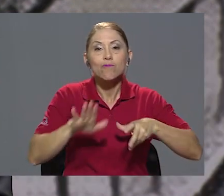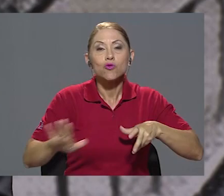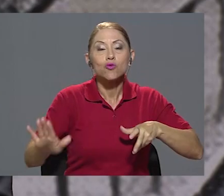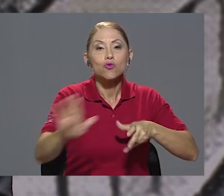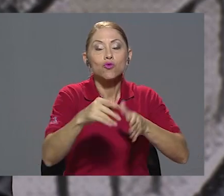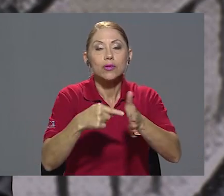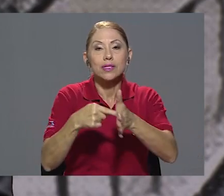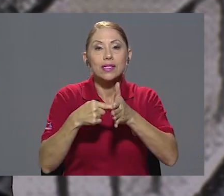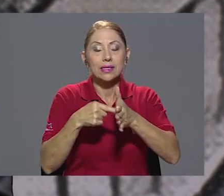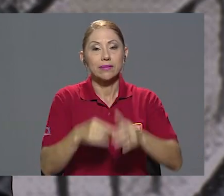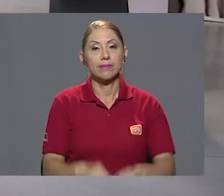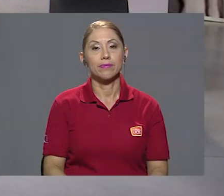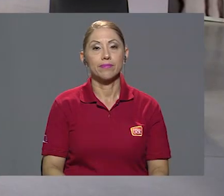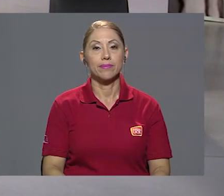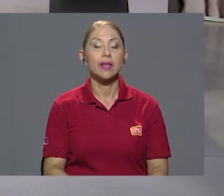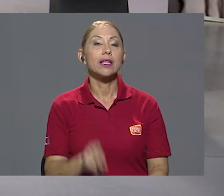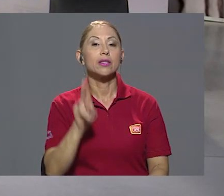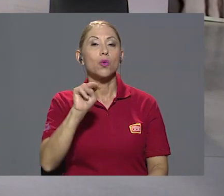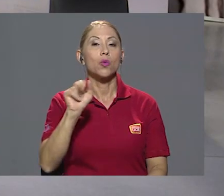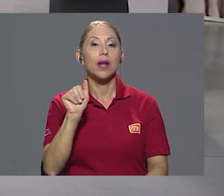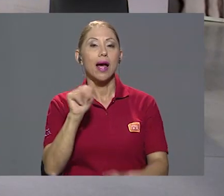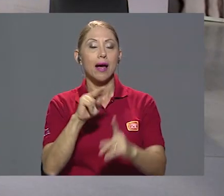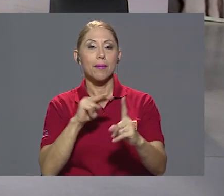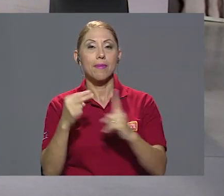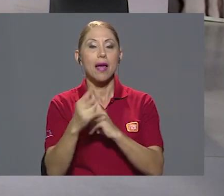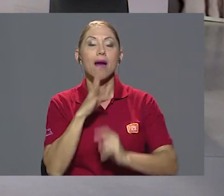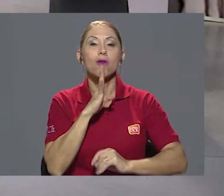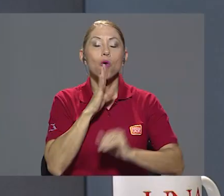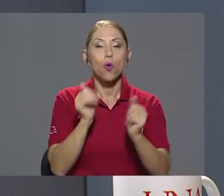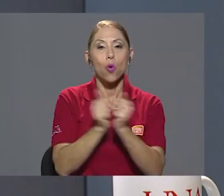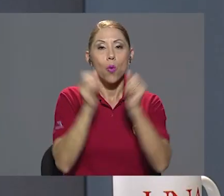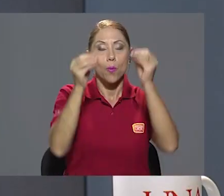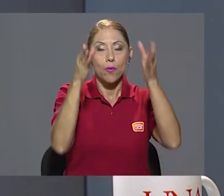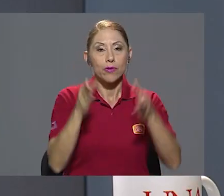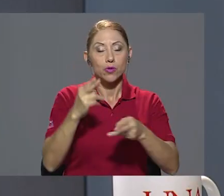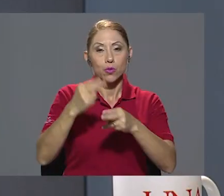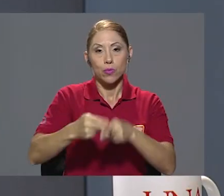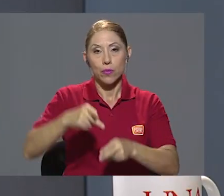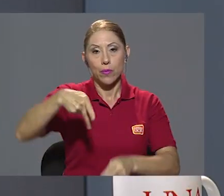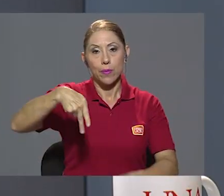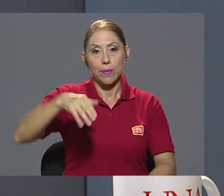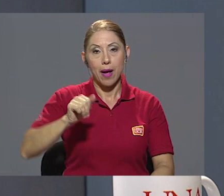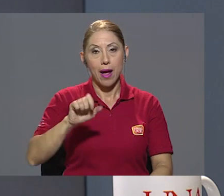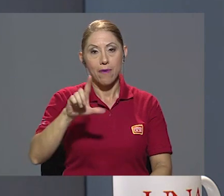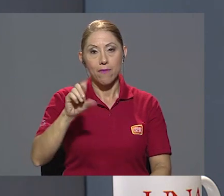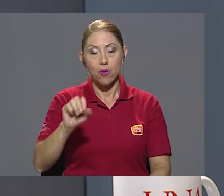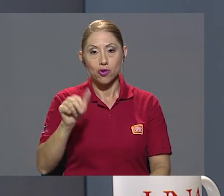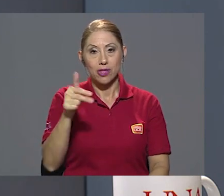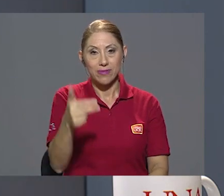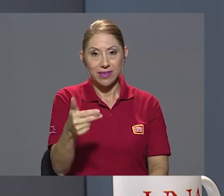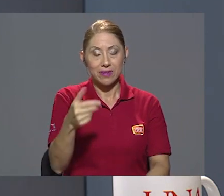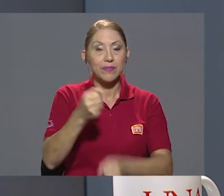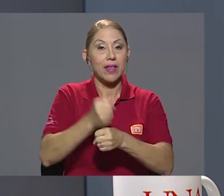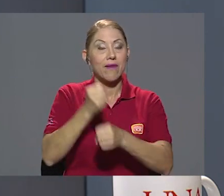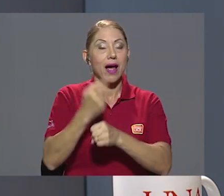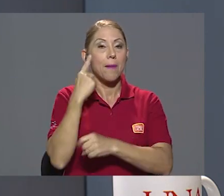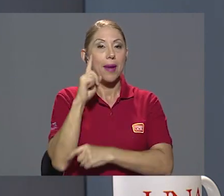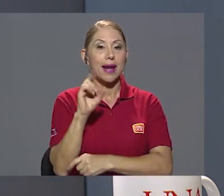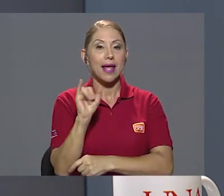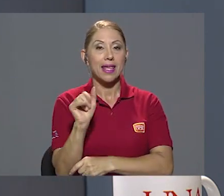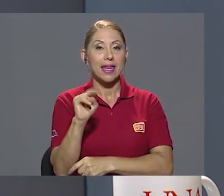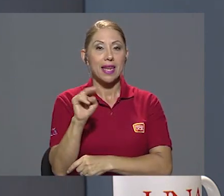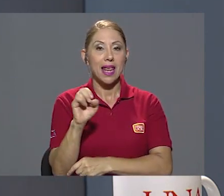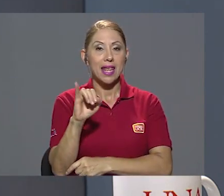están demandando. Sí. Una mirada también conversó con el académico Pablo Chaverri, que trabaja para el INEINA